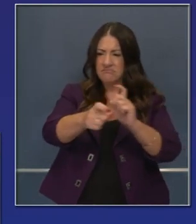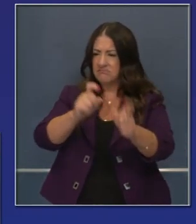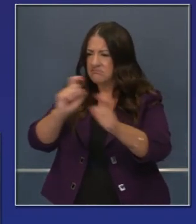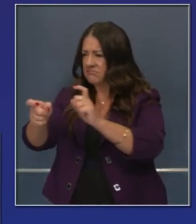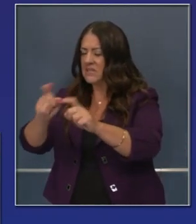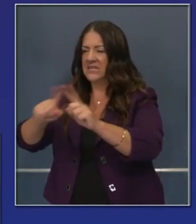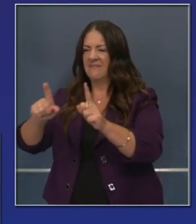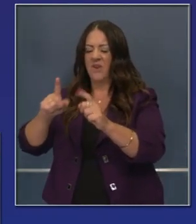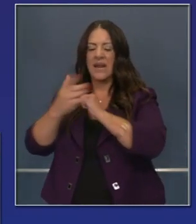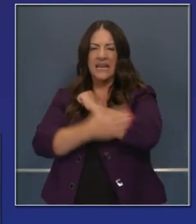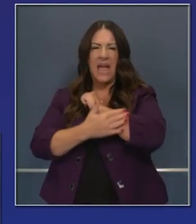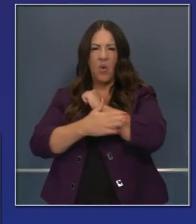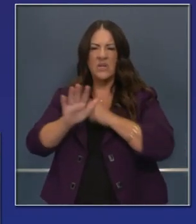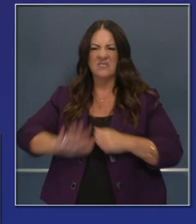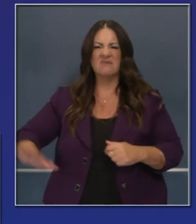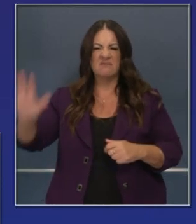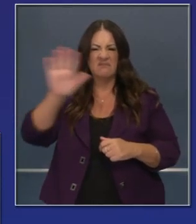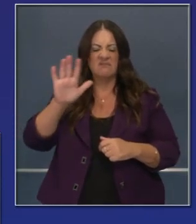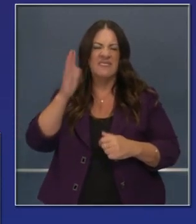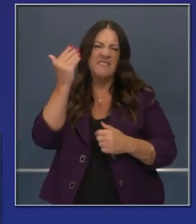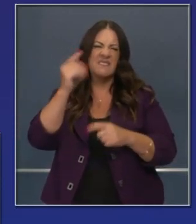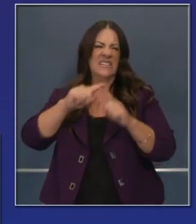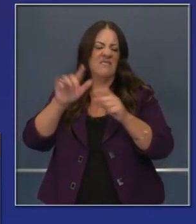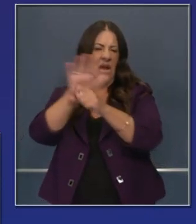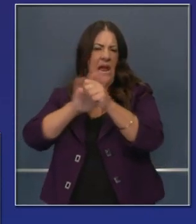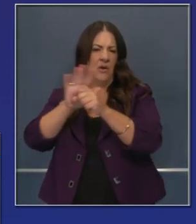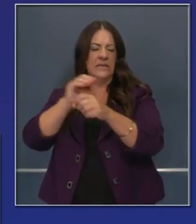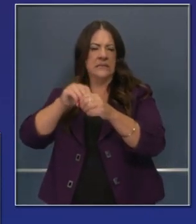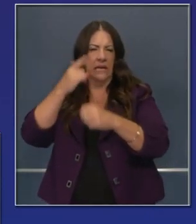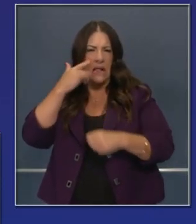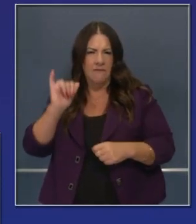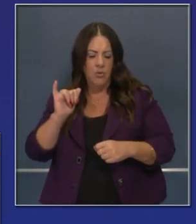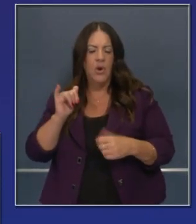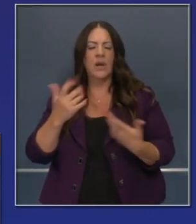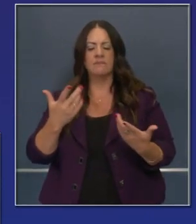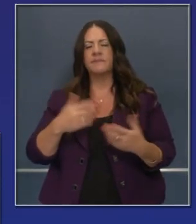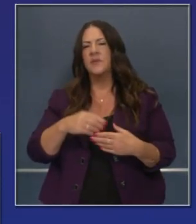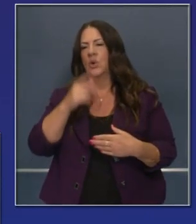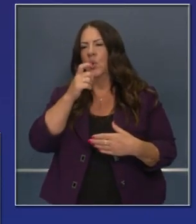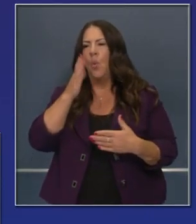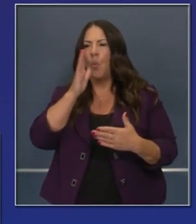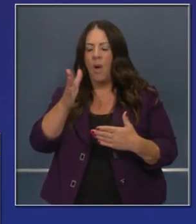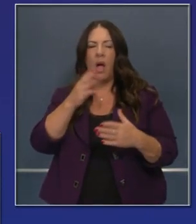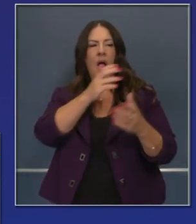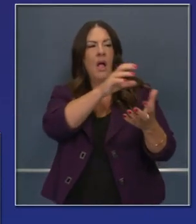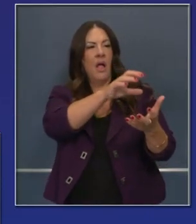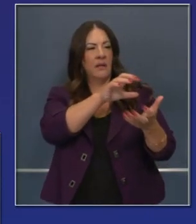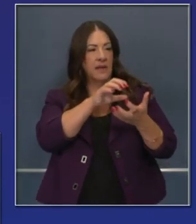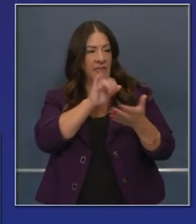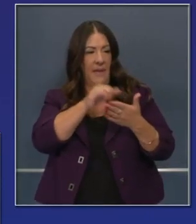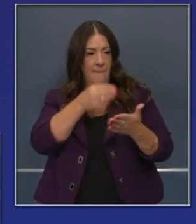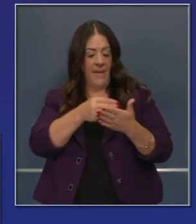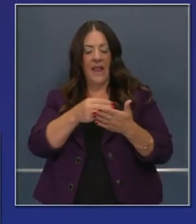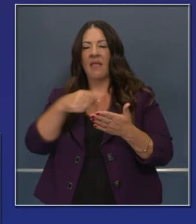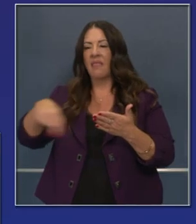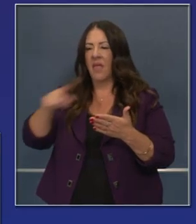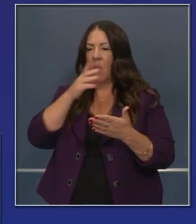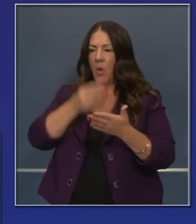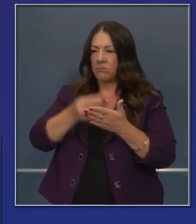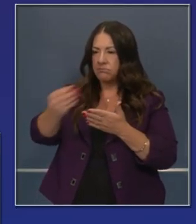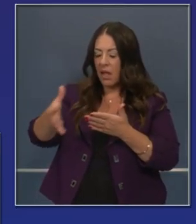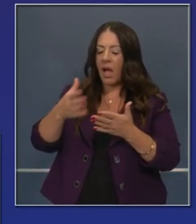$360 millones irá a 19 proyectos en 15 jurisdicciones. Esto es un ejemplo de esas jurisdicciones, algunos de los proyectos